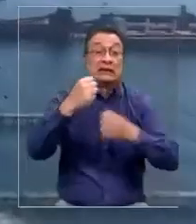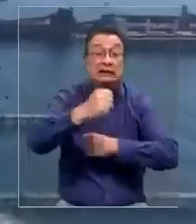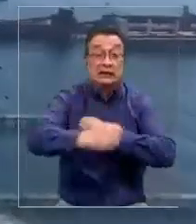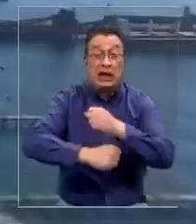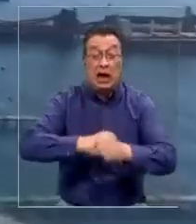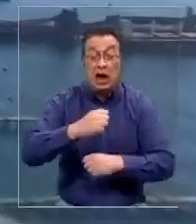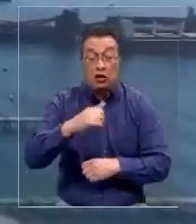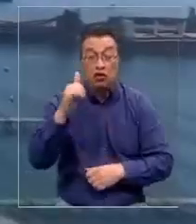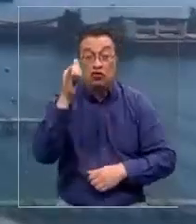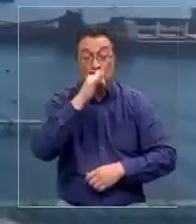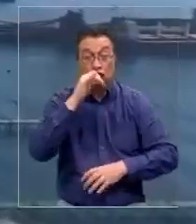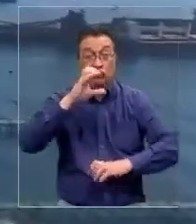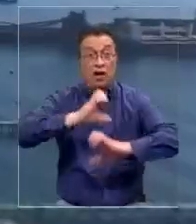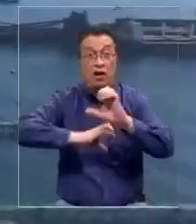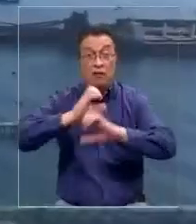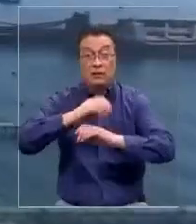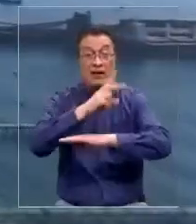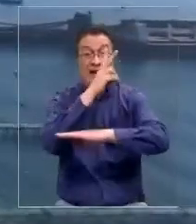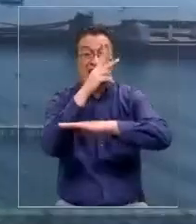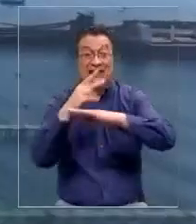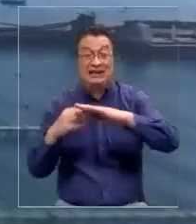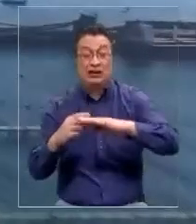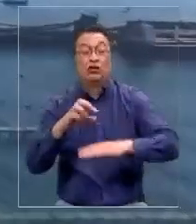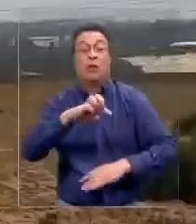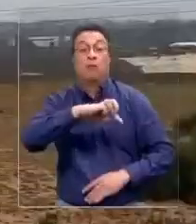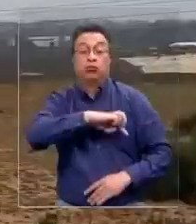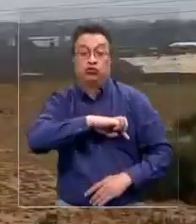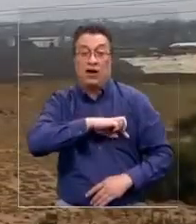del cordón industrial Quintero-Puchuncaví.